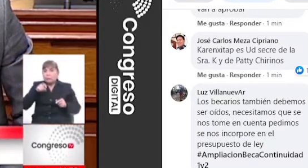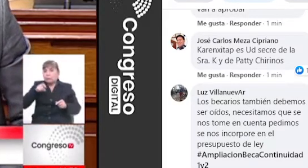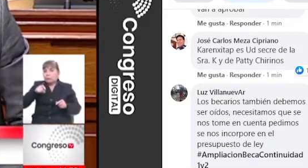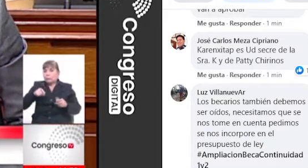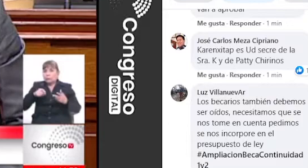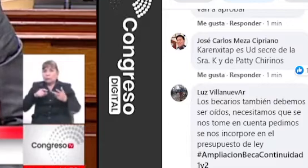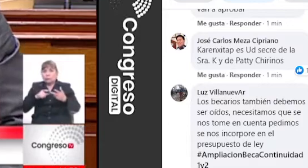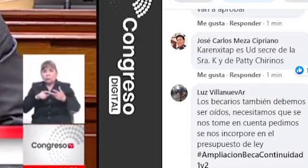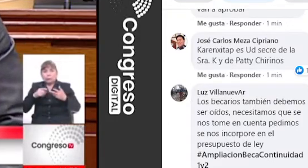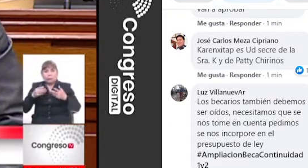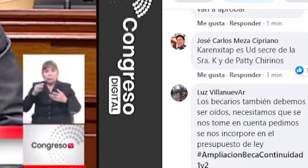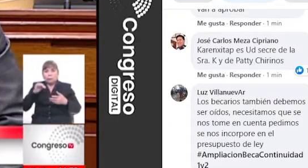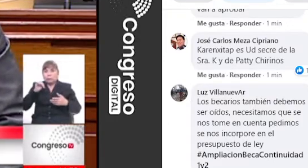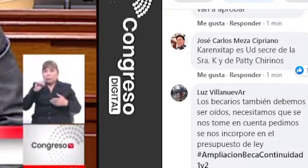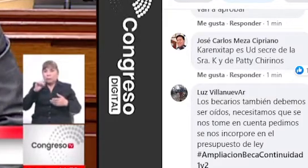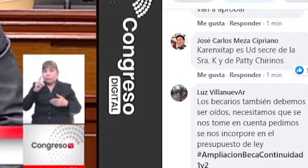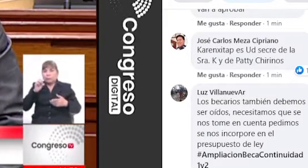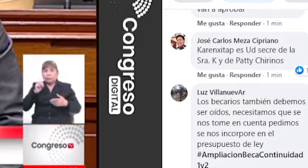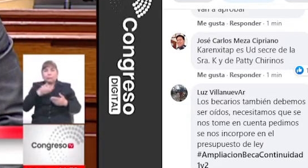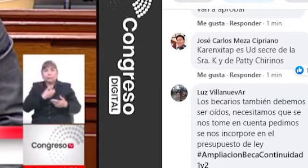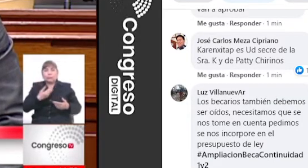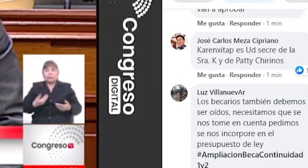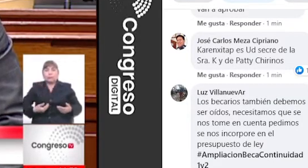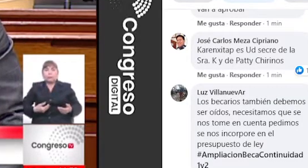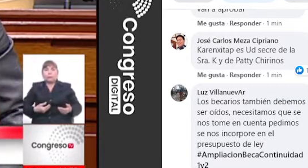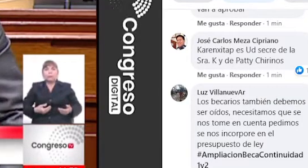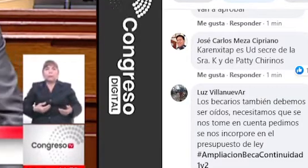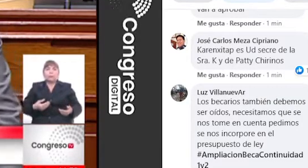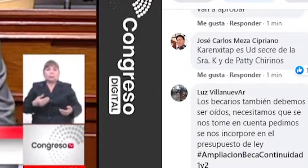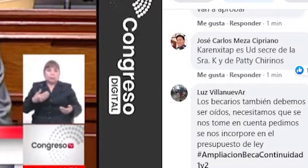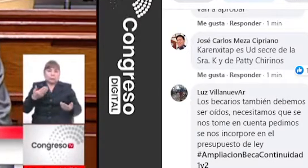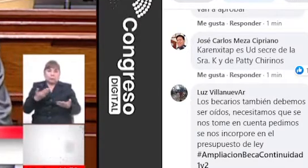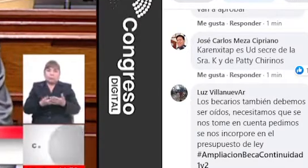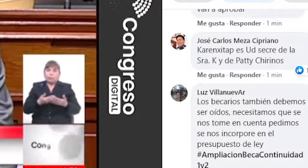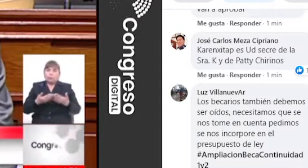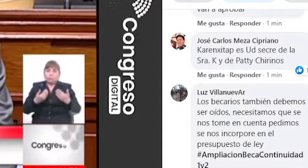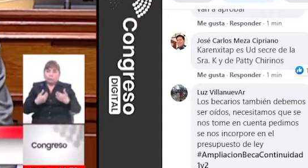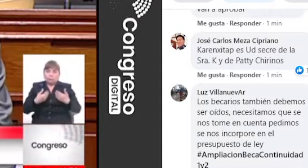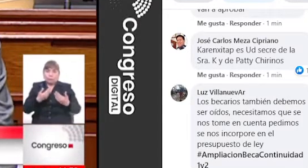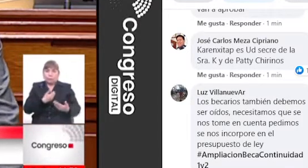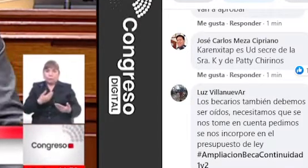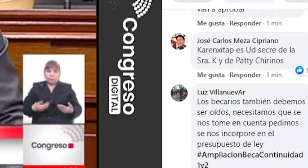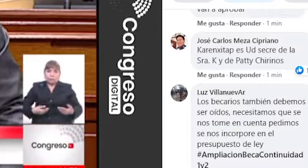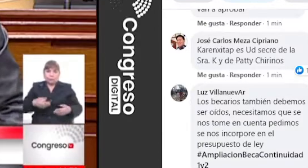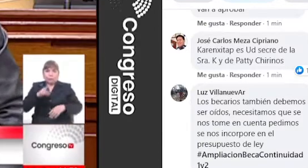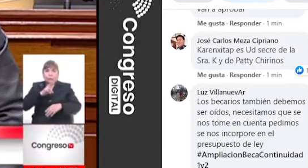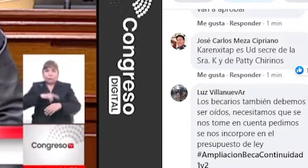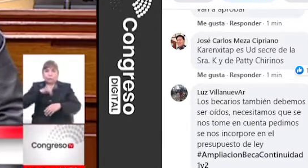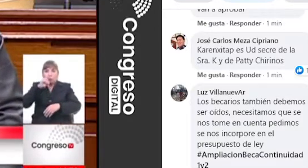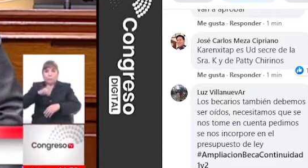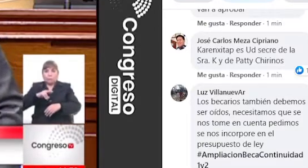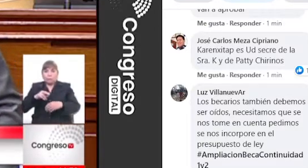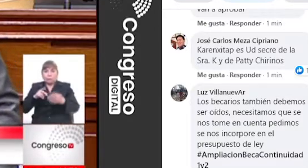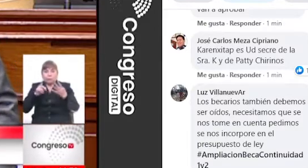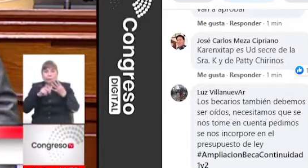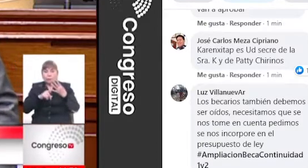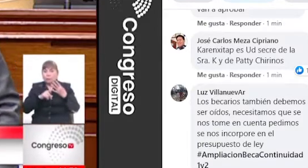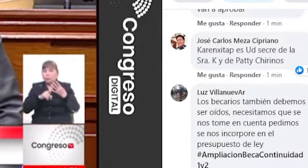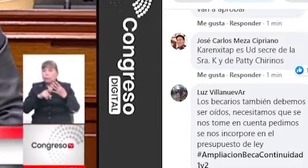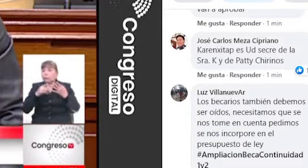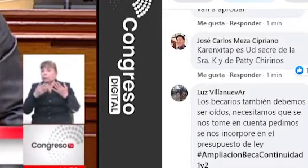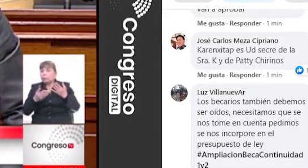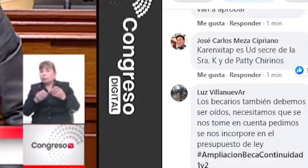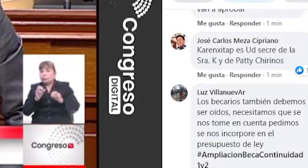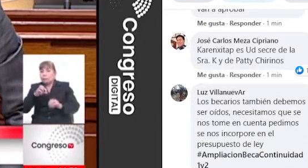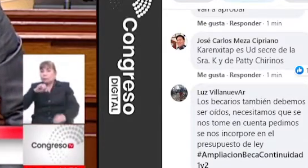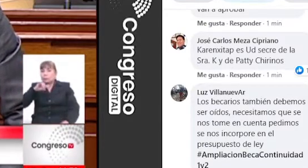coordinación con el MIDIS y otros gobiernos, otras entidades de gobierno nacional y gobiernos regionales. Se promoverá el desarrollo de las